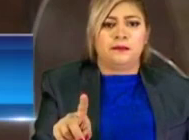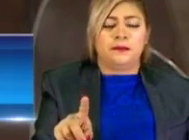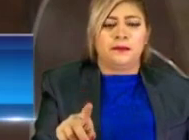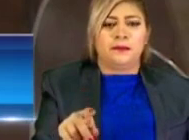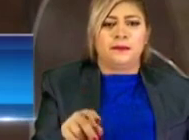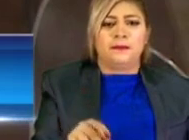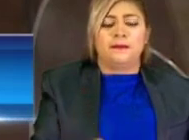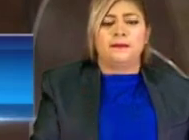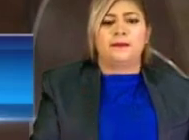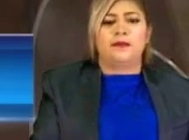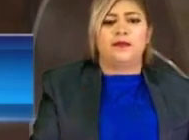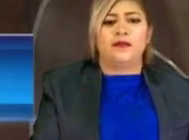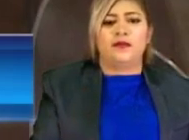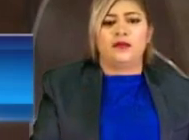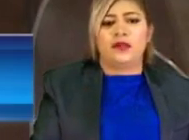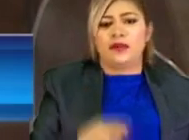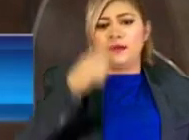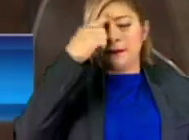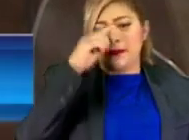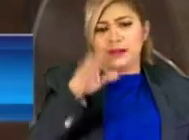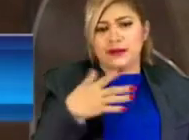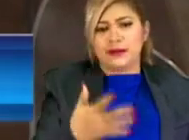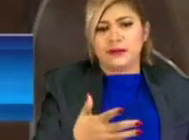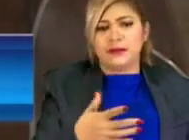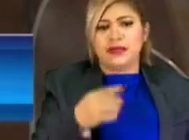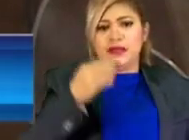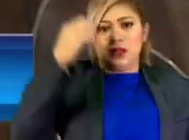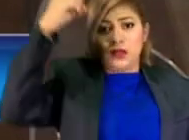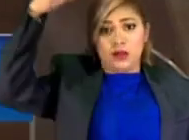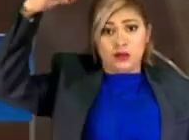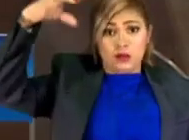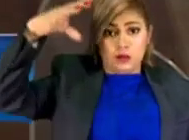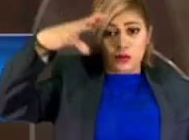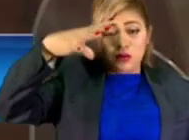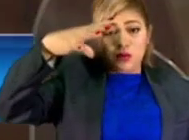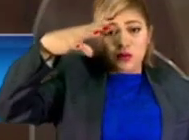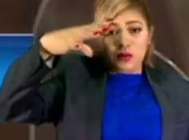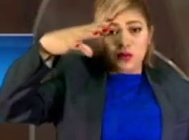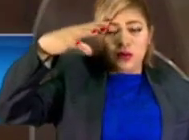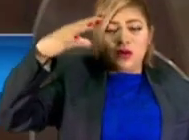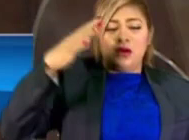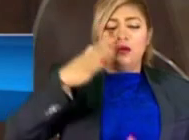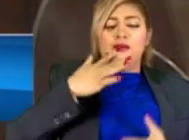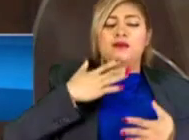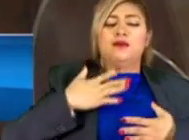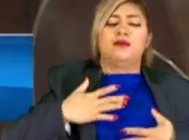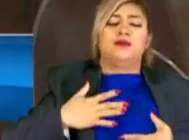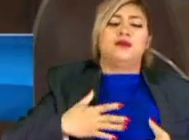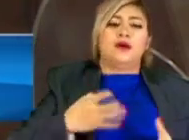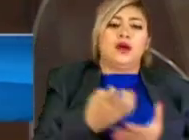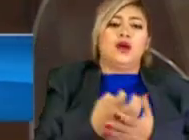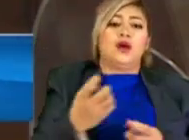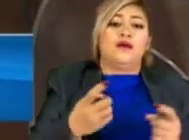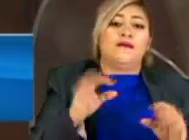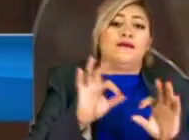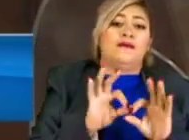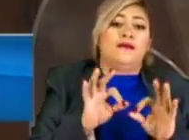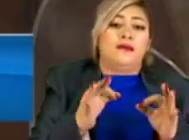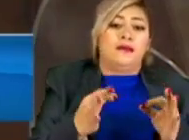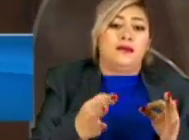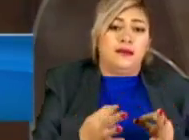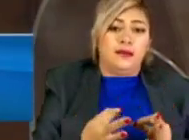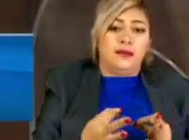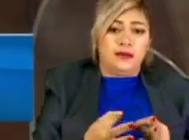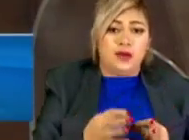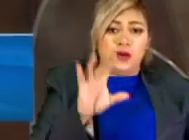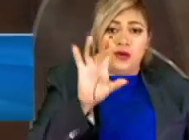Estado para reducir la tarifa eléctrica y aliviar la economía familiar ascendieron a